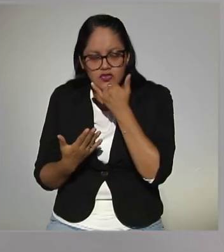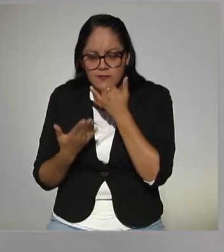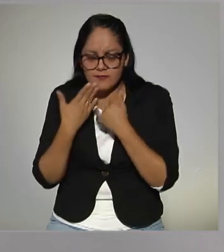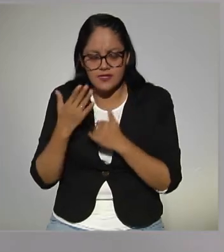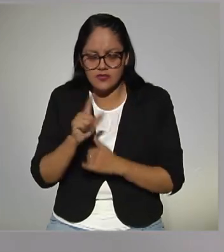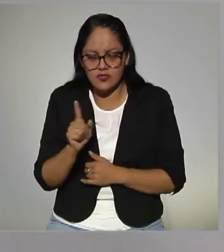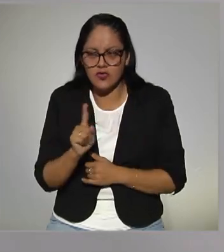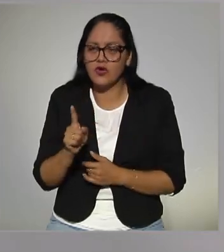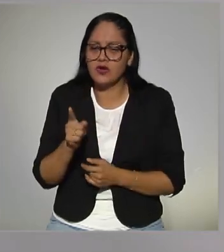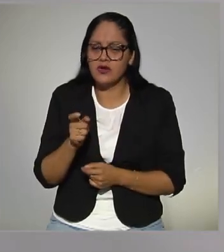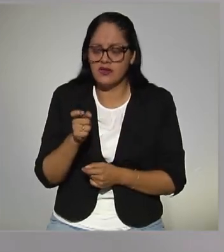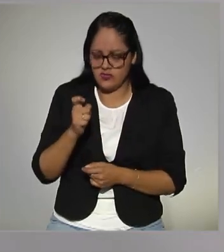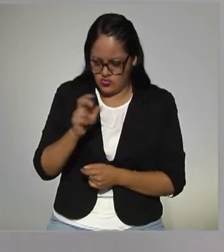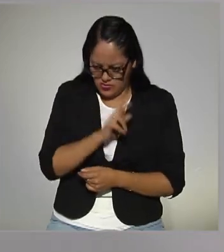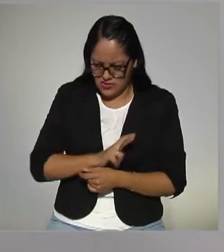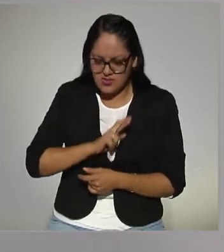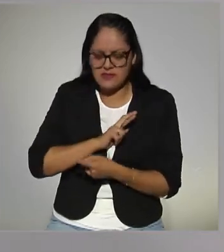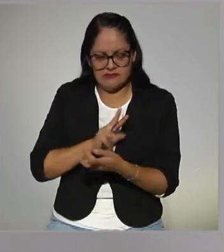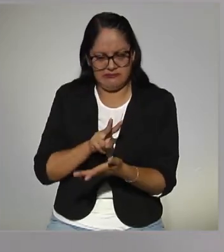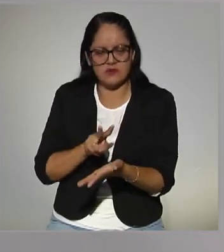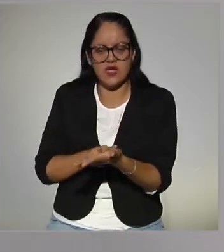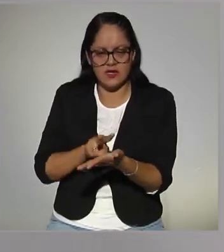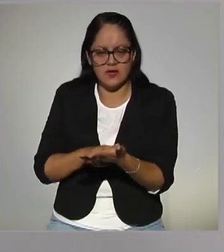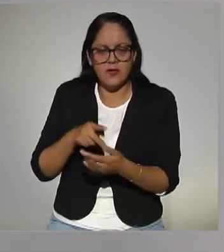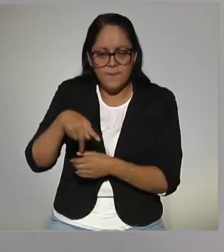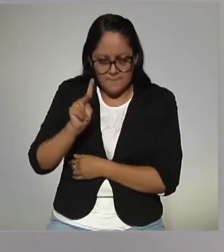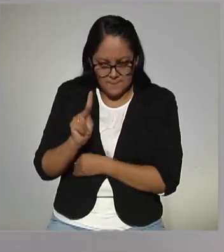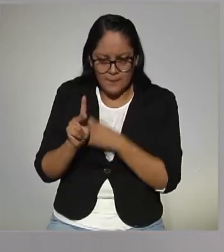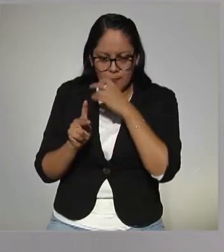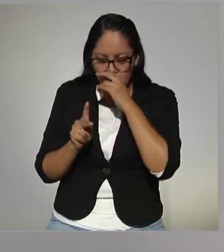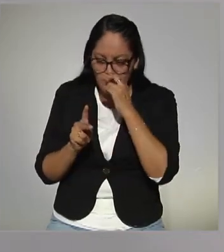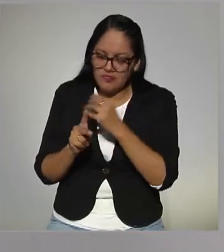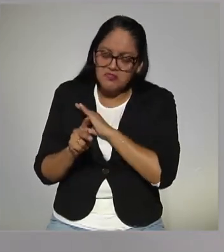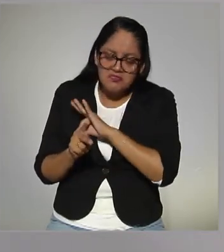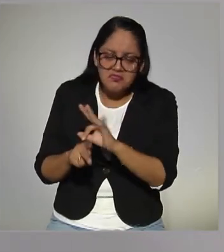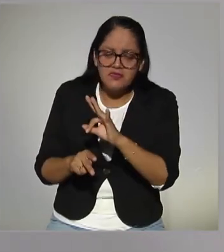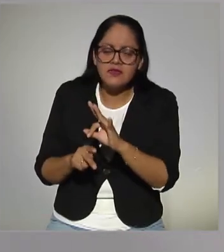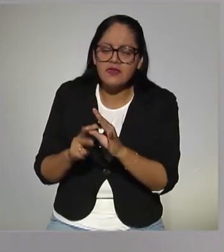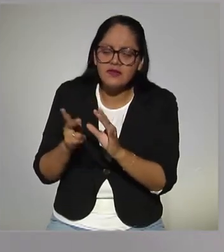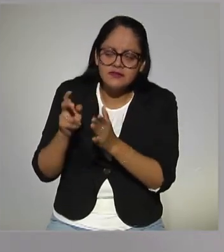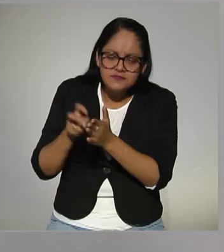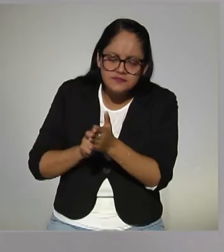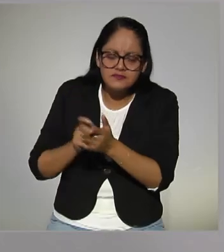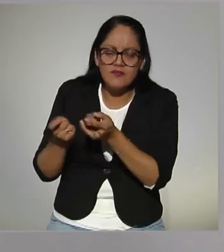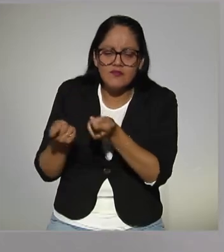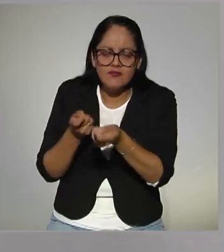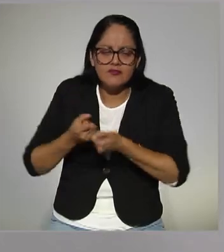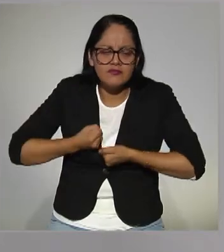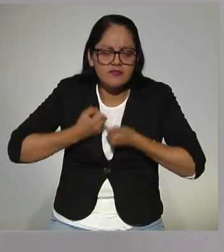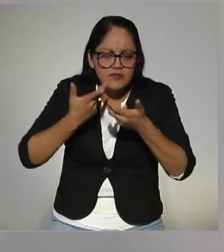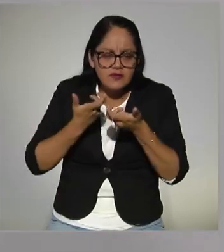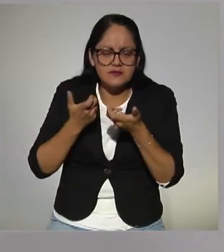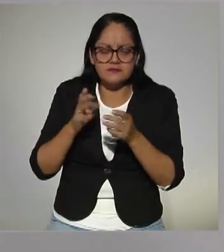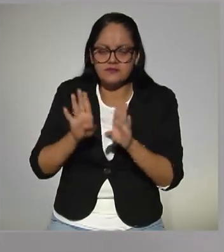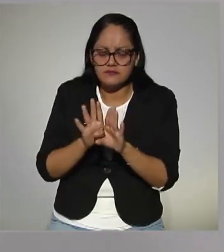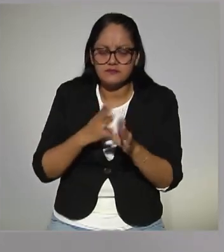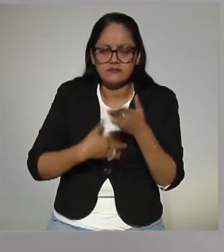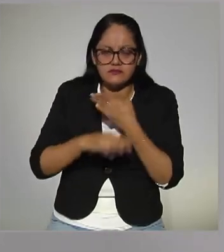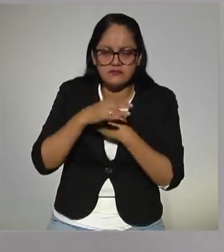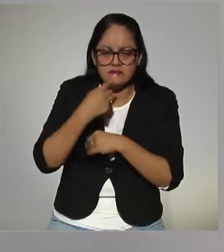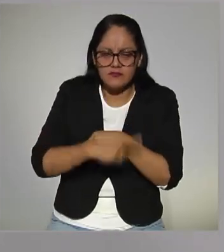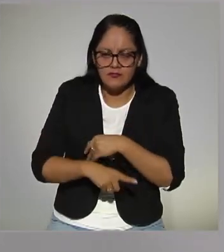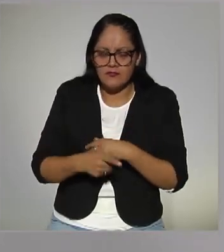son válidas y que las puede sentir, pero necesita trabajar en cómo las empieza a expresar, en cómo les está afectando en su